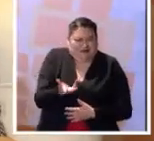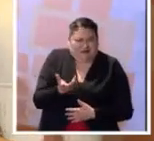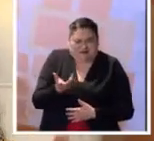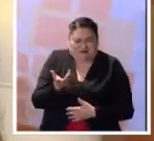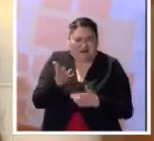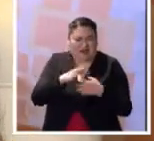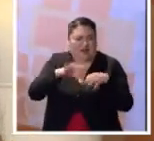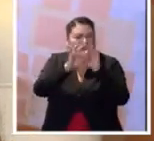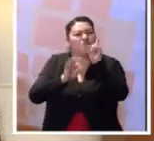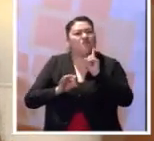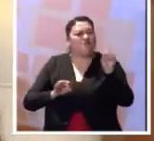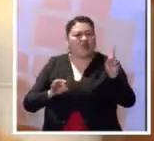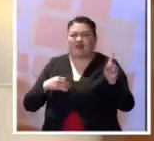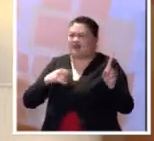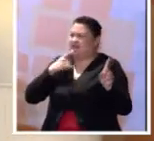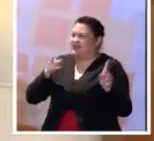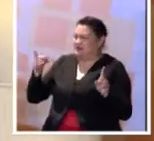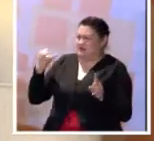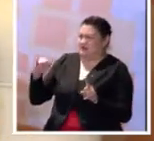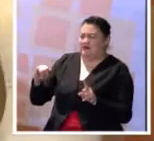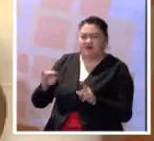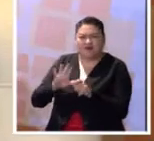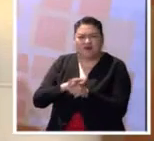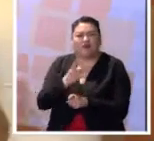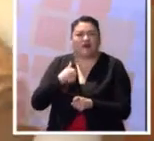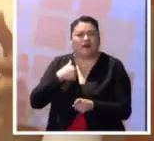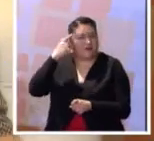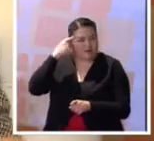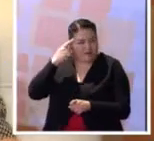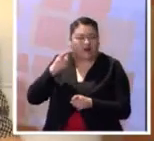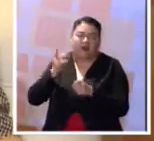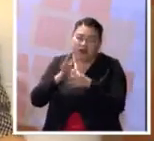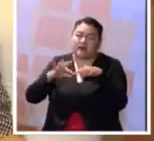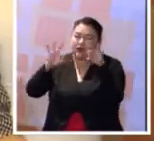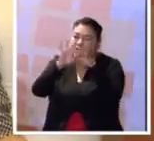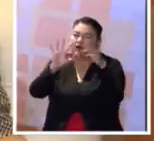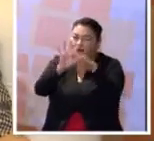señalarlo? Porque así como viene el caso, y perdón la extensión, pero creo que es